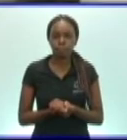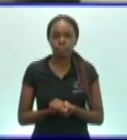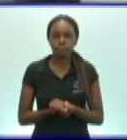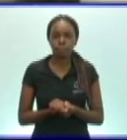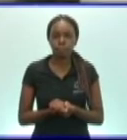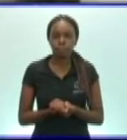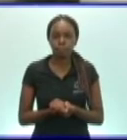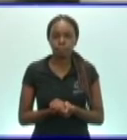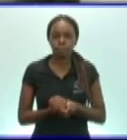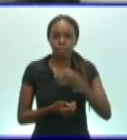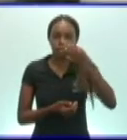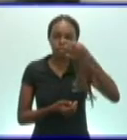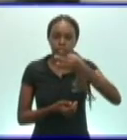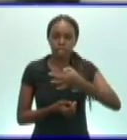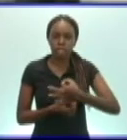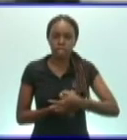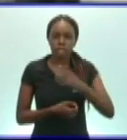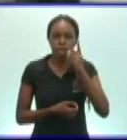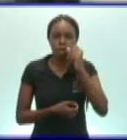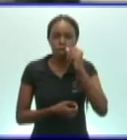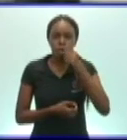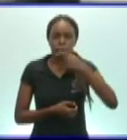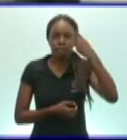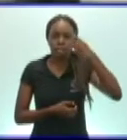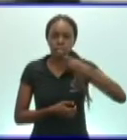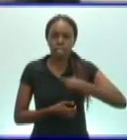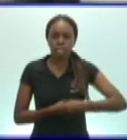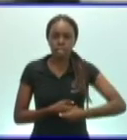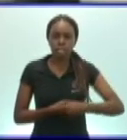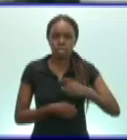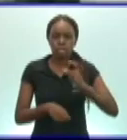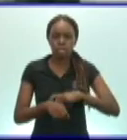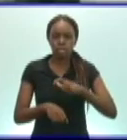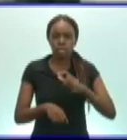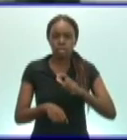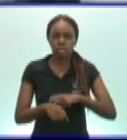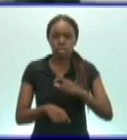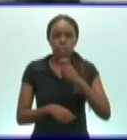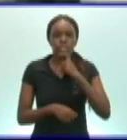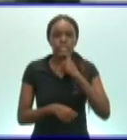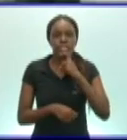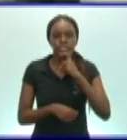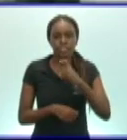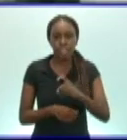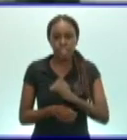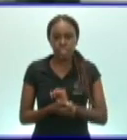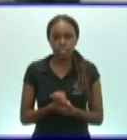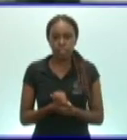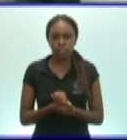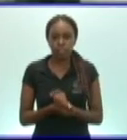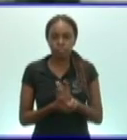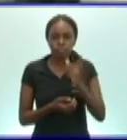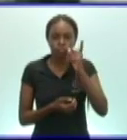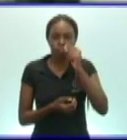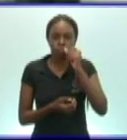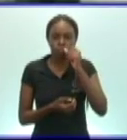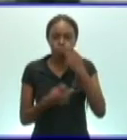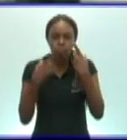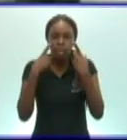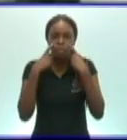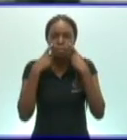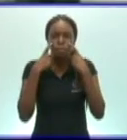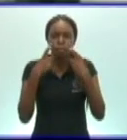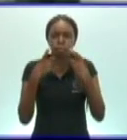Y es realmente un hombre de decisiones en momentos difíciles. Un hombre de esos extraordinarios para